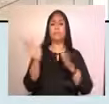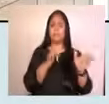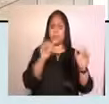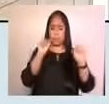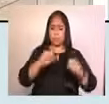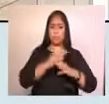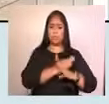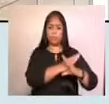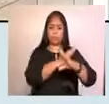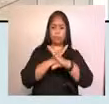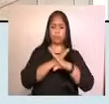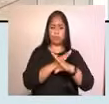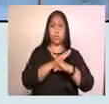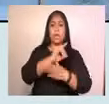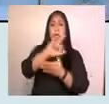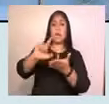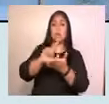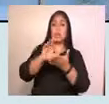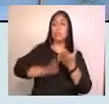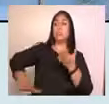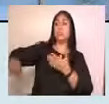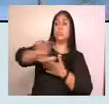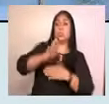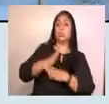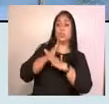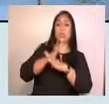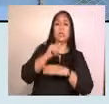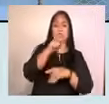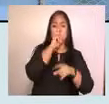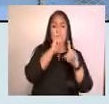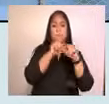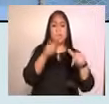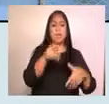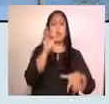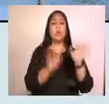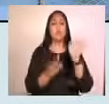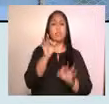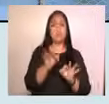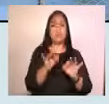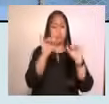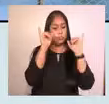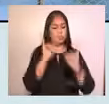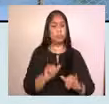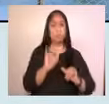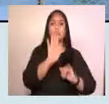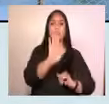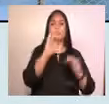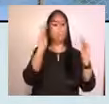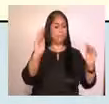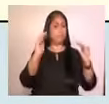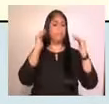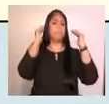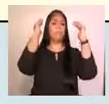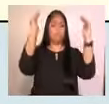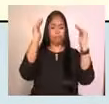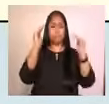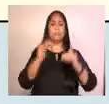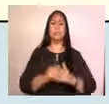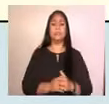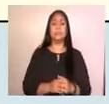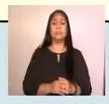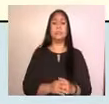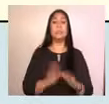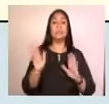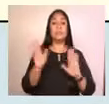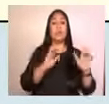proteger a la ciudadanía y de garantizar que la justicia prevalezca en su máxima dimensión.